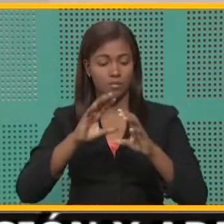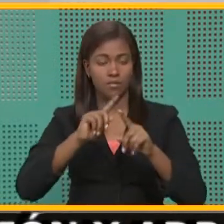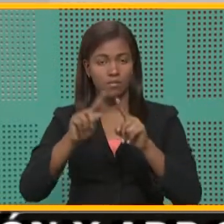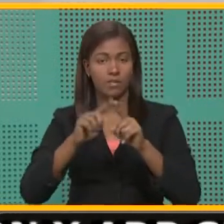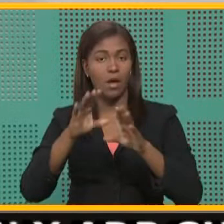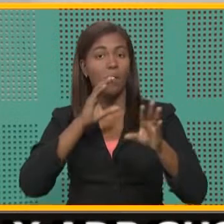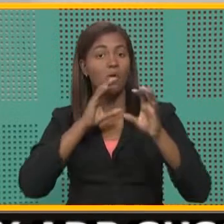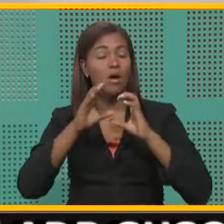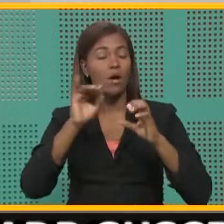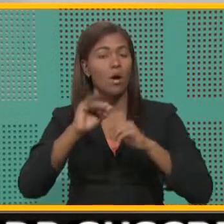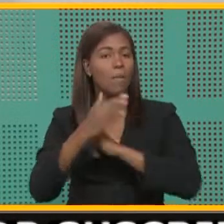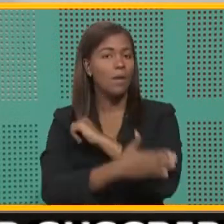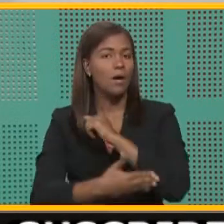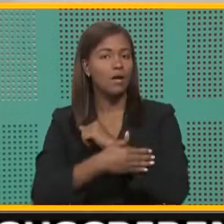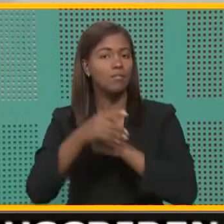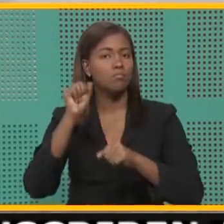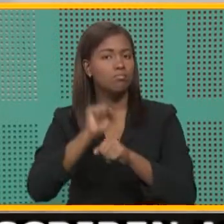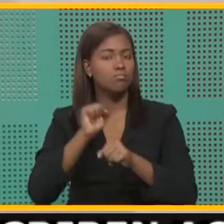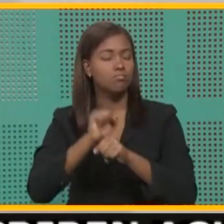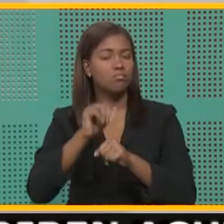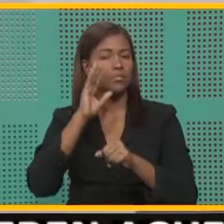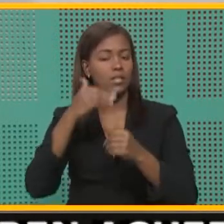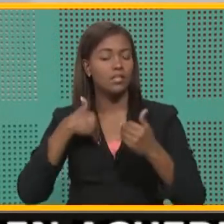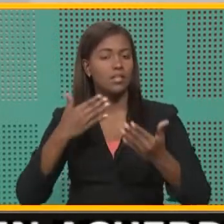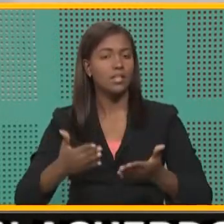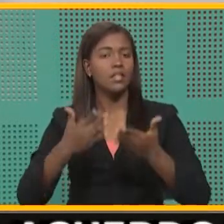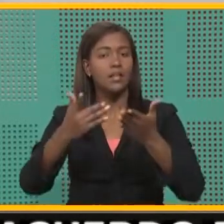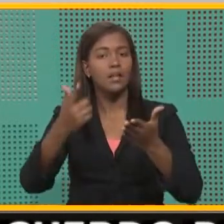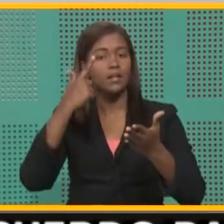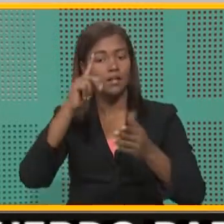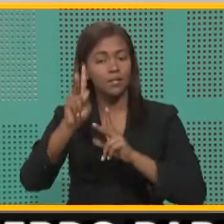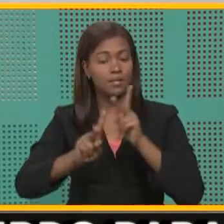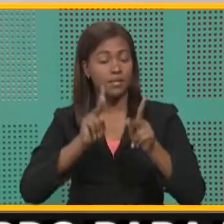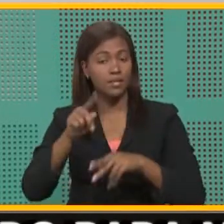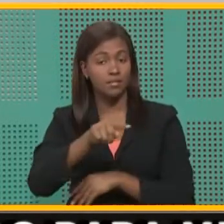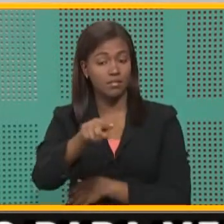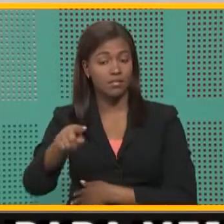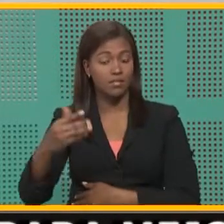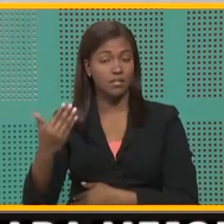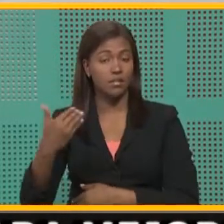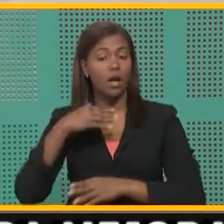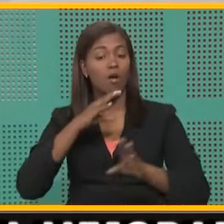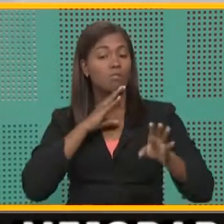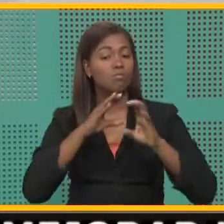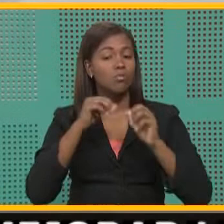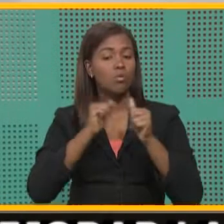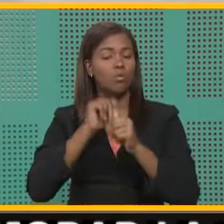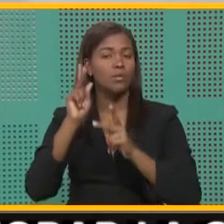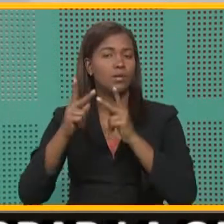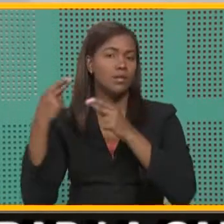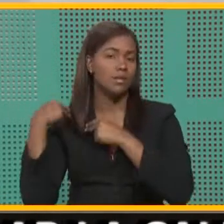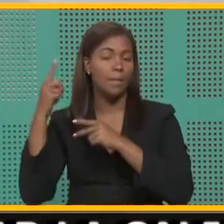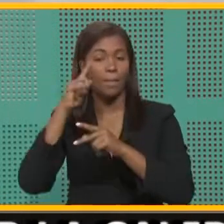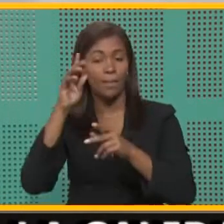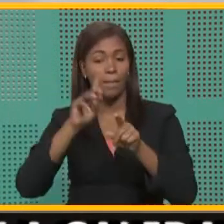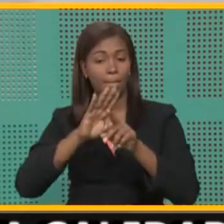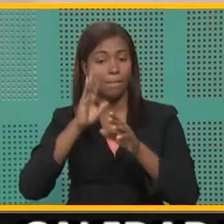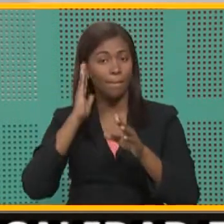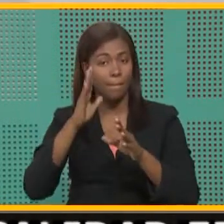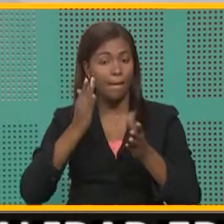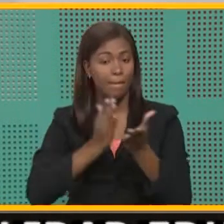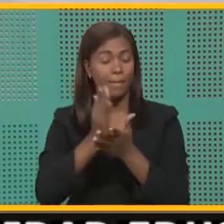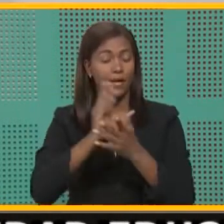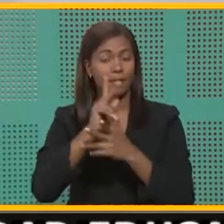y al país, de un plan de contingencia que le va a permitir a la población interactuar con las autoridades, pero que va a permitir que las